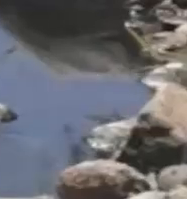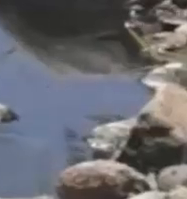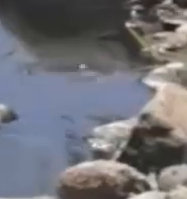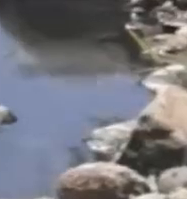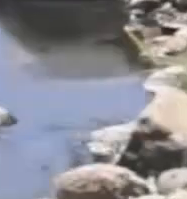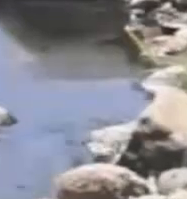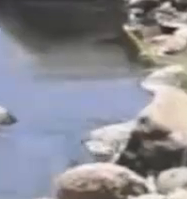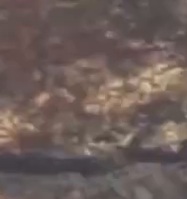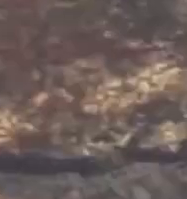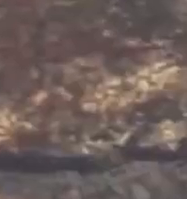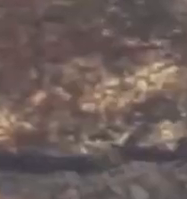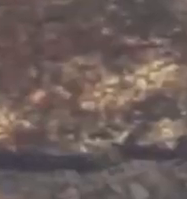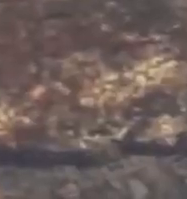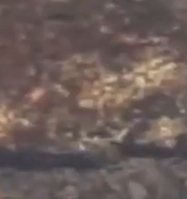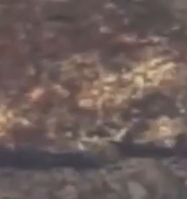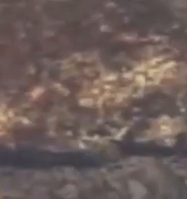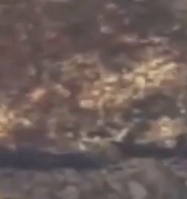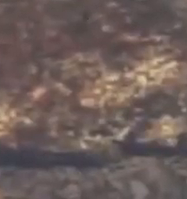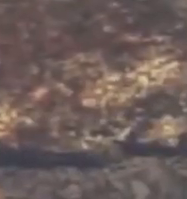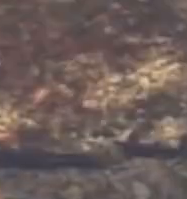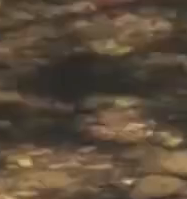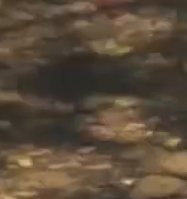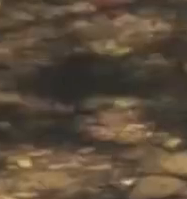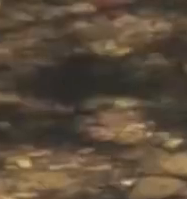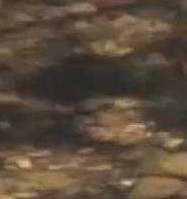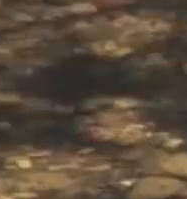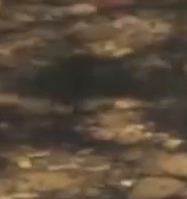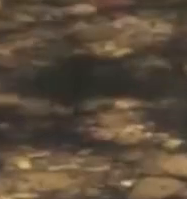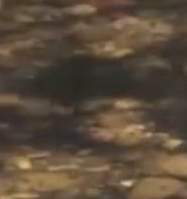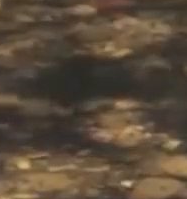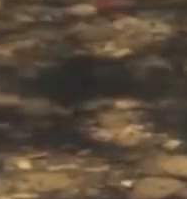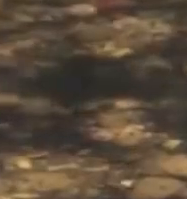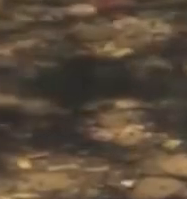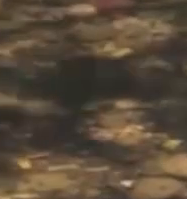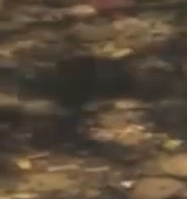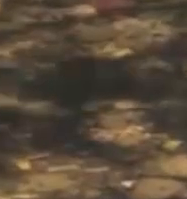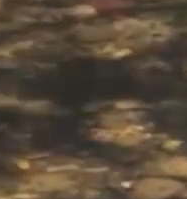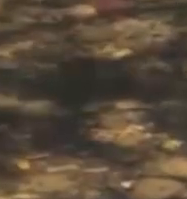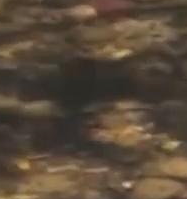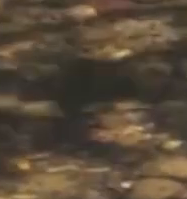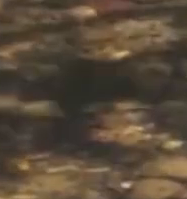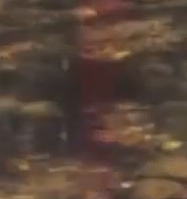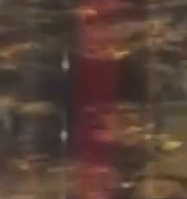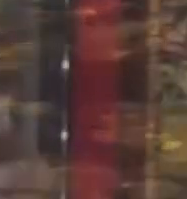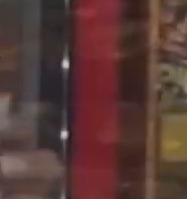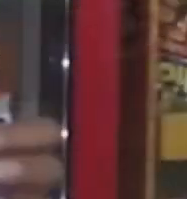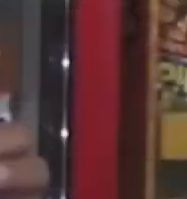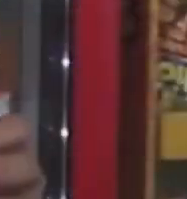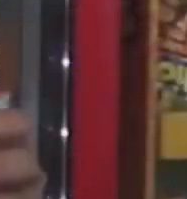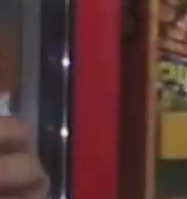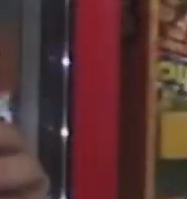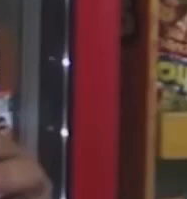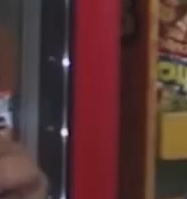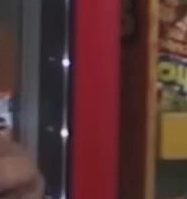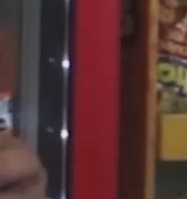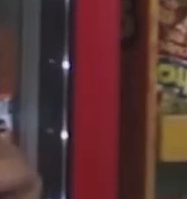visitantes son los manantiales de agua hirviente y el café, cuyo cultivo se inició hace poco en el Cerro Grande. En las